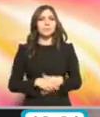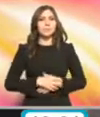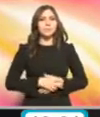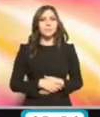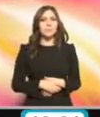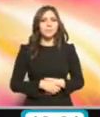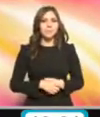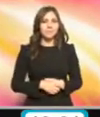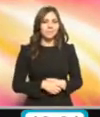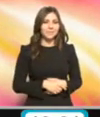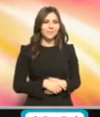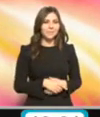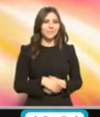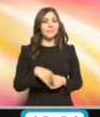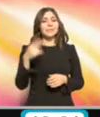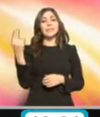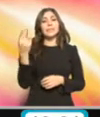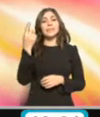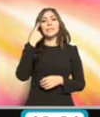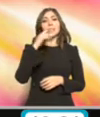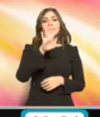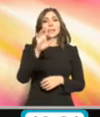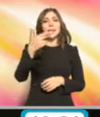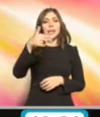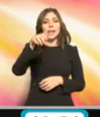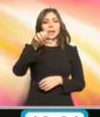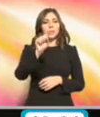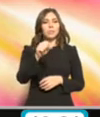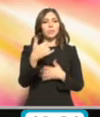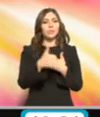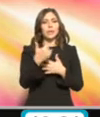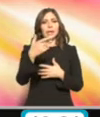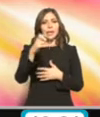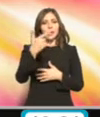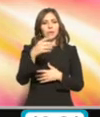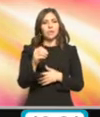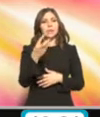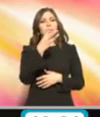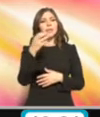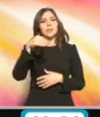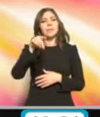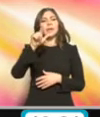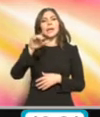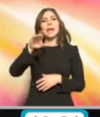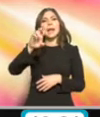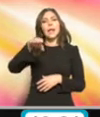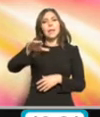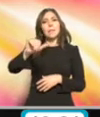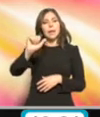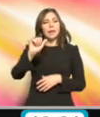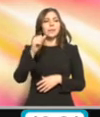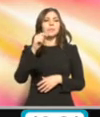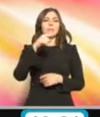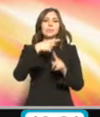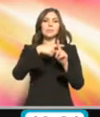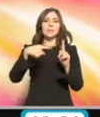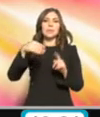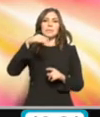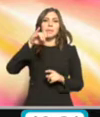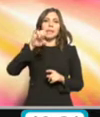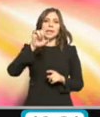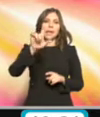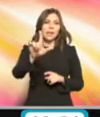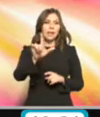adelante. Ahí van los ingredientes. Son 500 gramos de yogur griego, Y 300 mililitros de crema para batir. media taza de miel